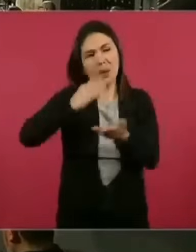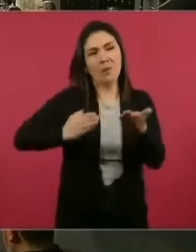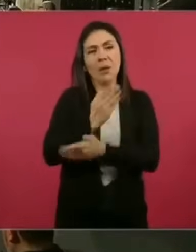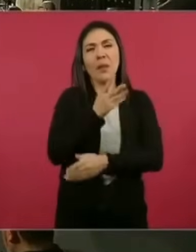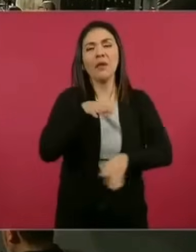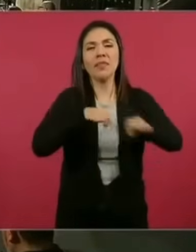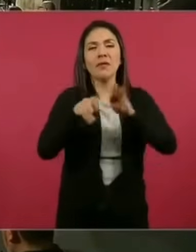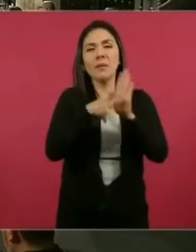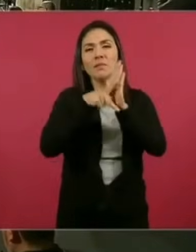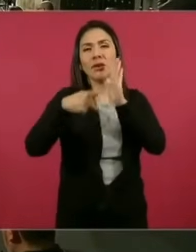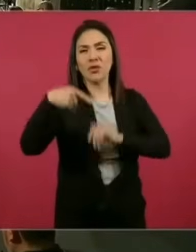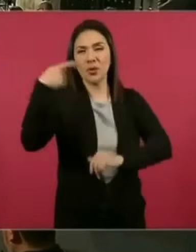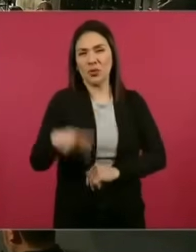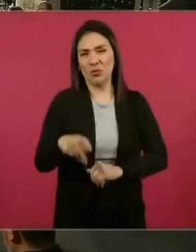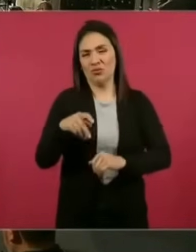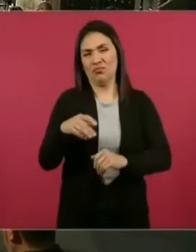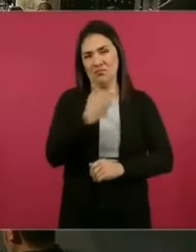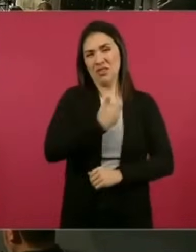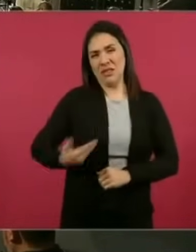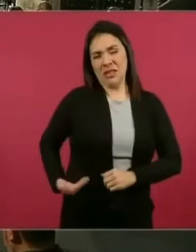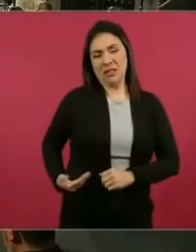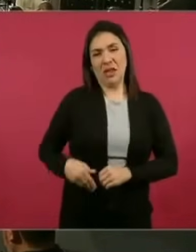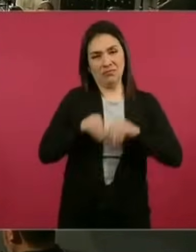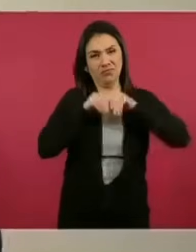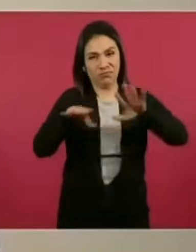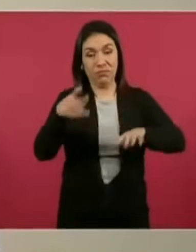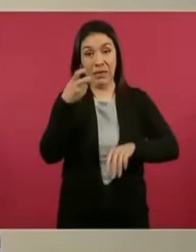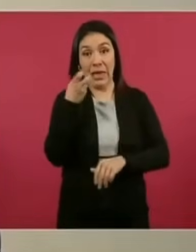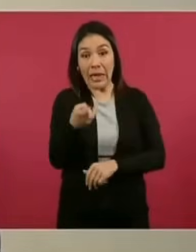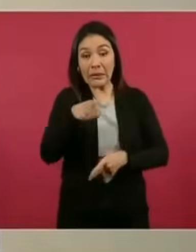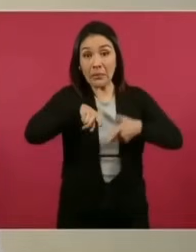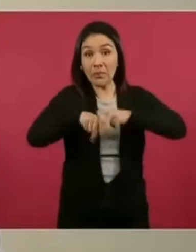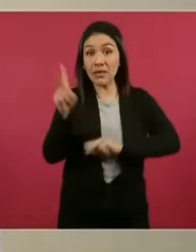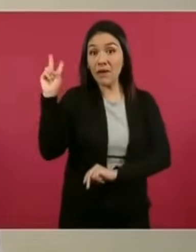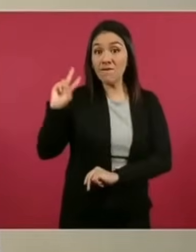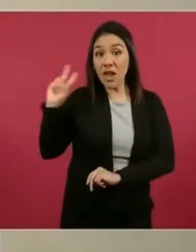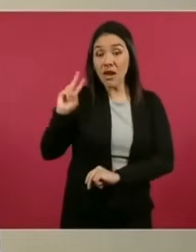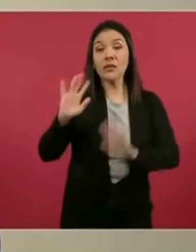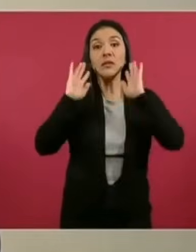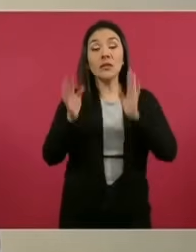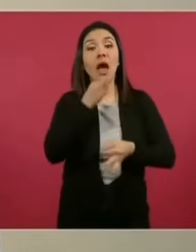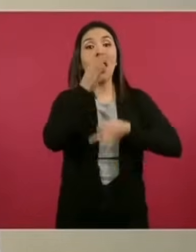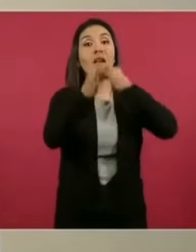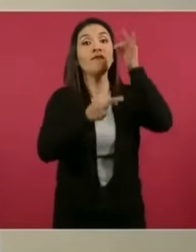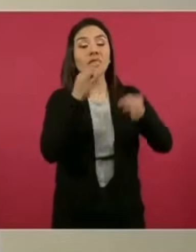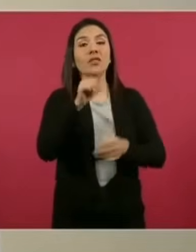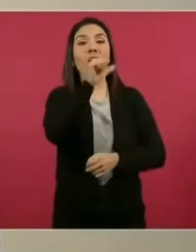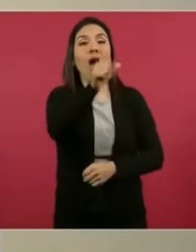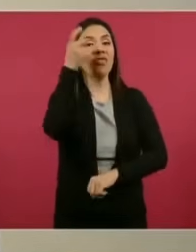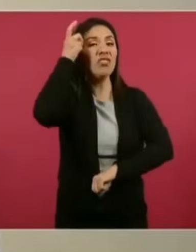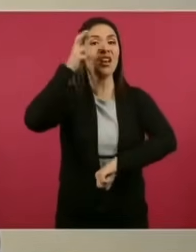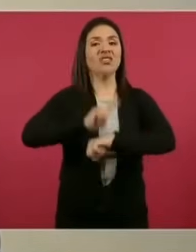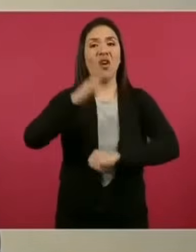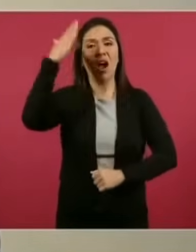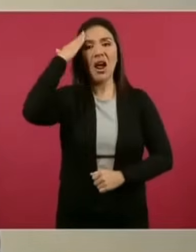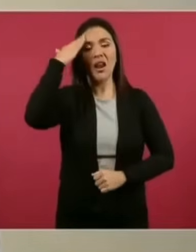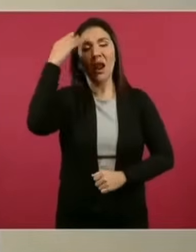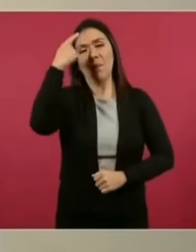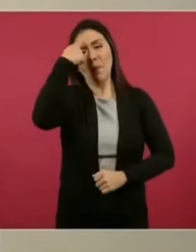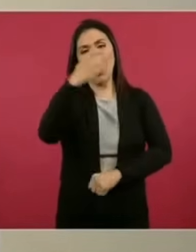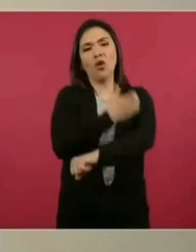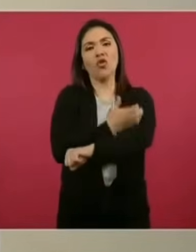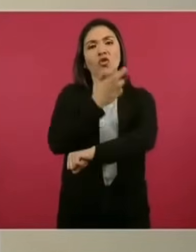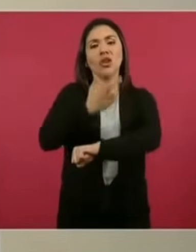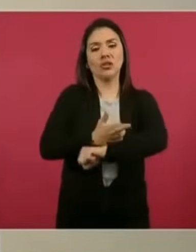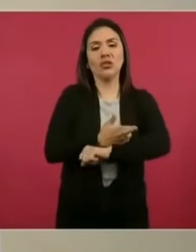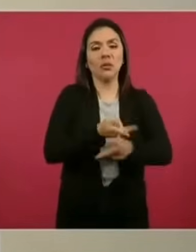República, como fue de conocimiento público. A partir de ese momento se notificó a la Dirección General de la